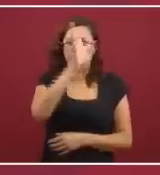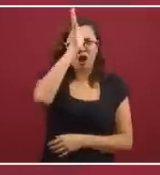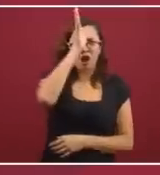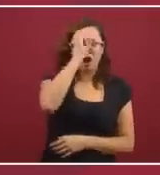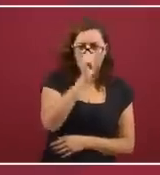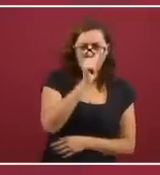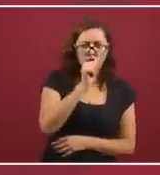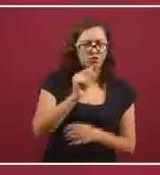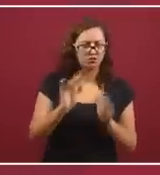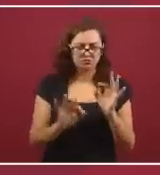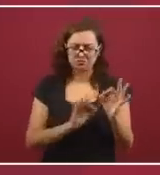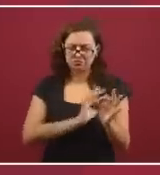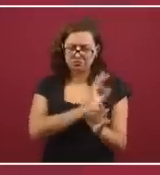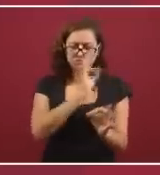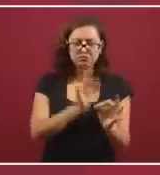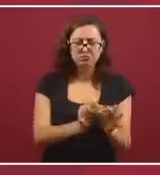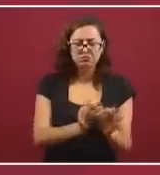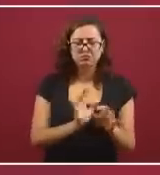quiero